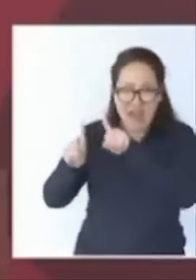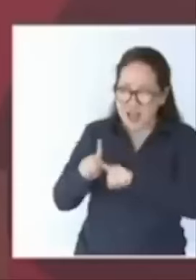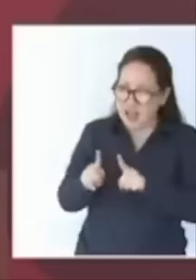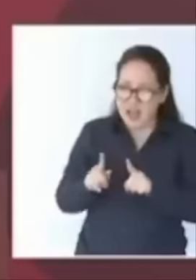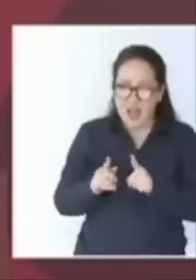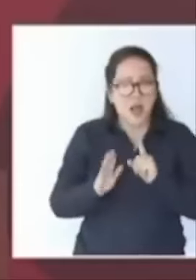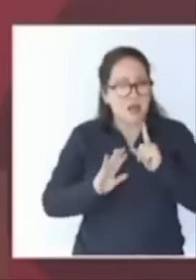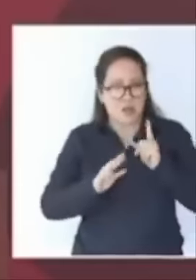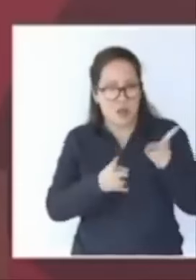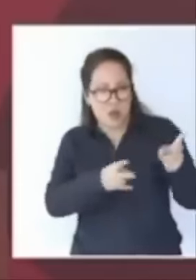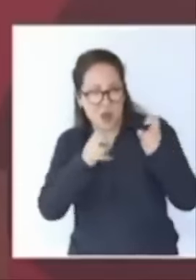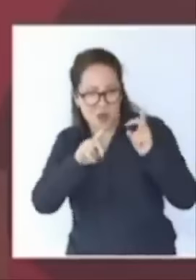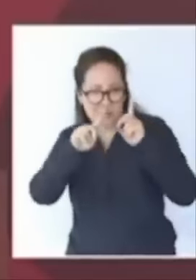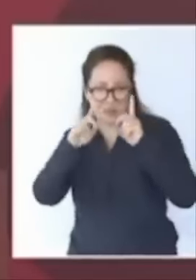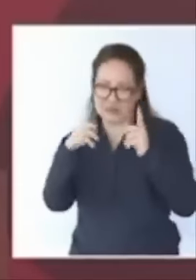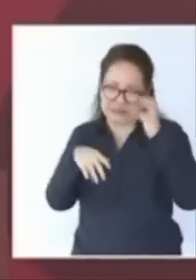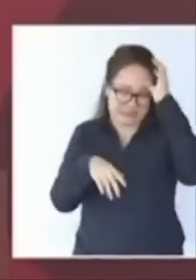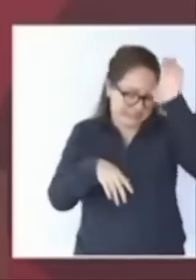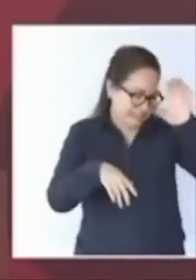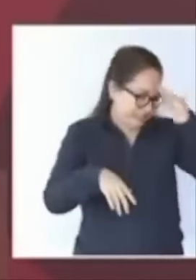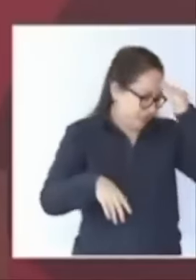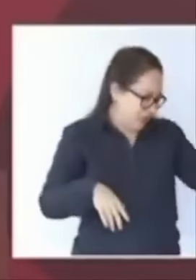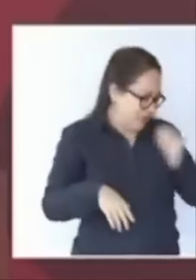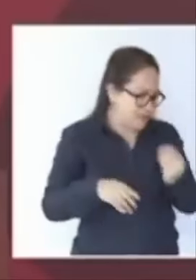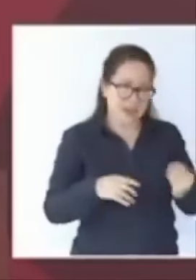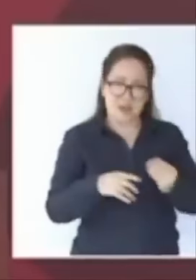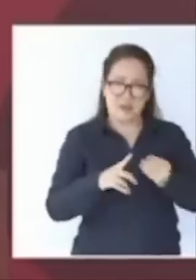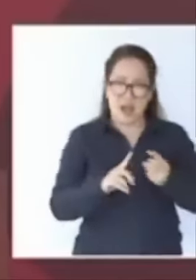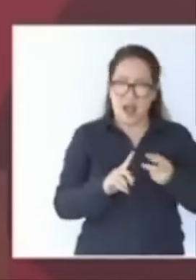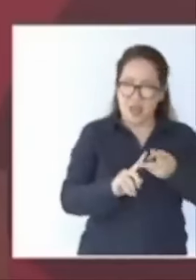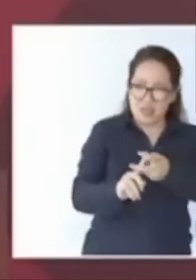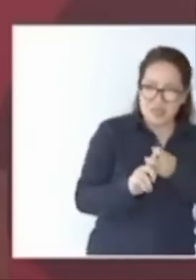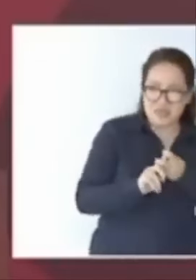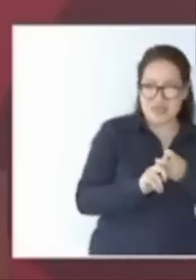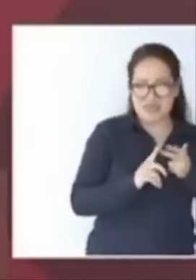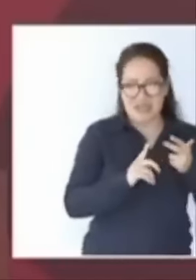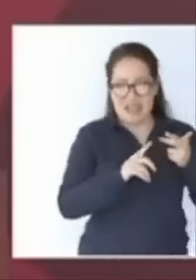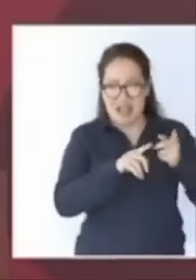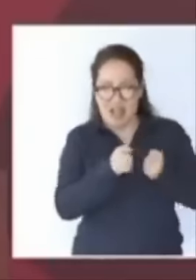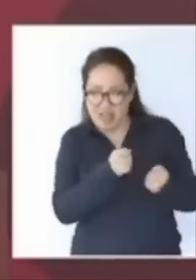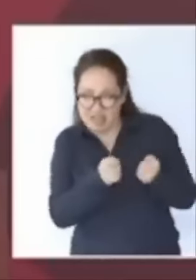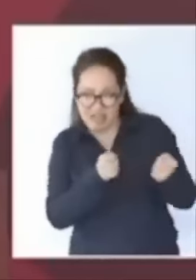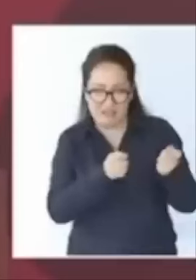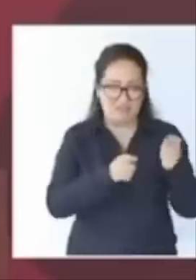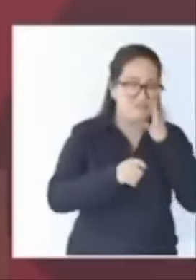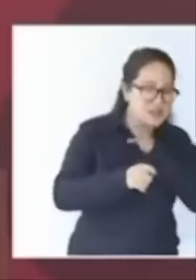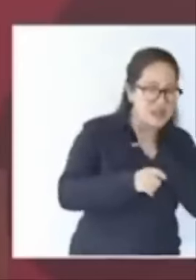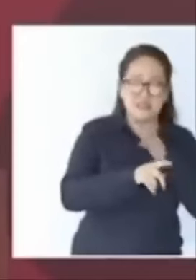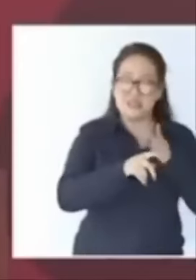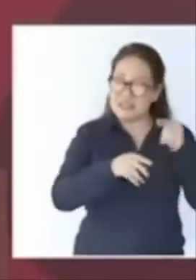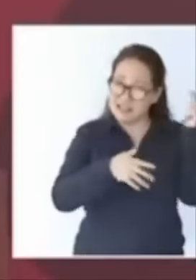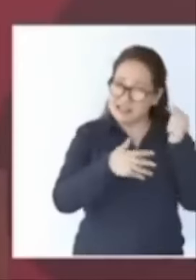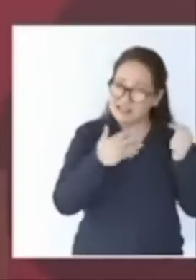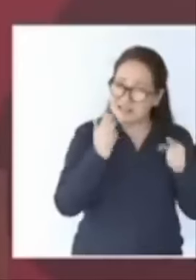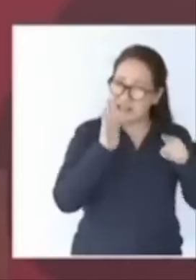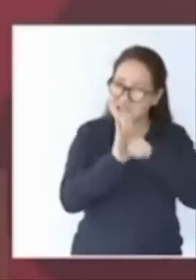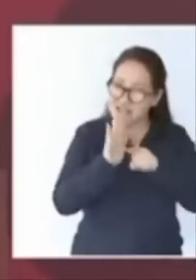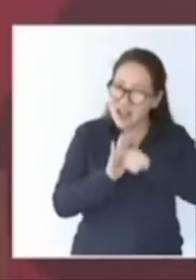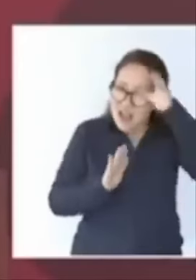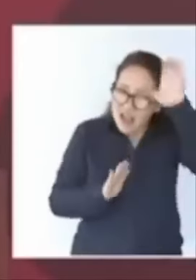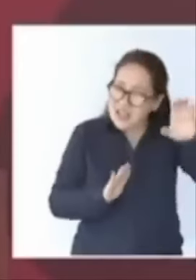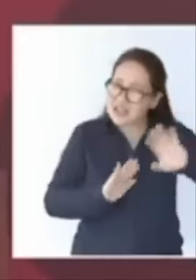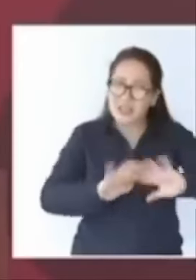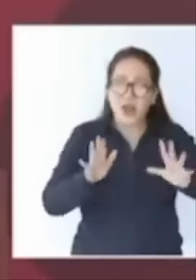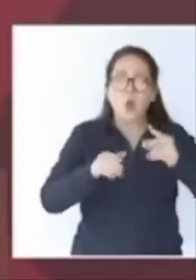los robos, la extorsión del secuestro que se